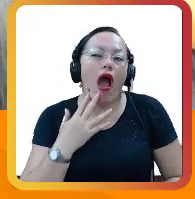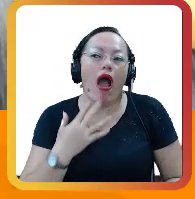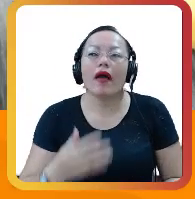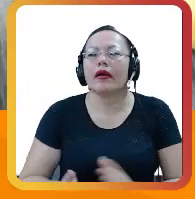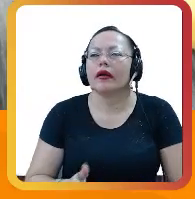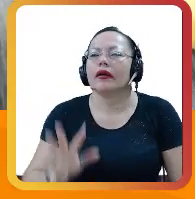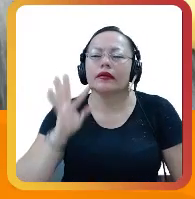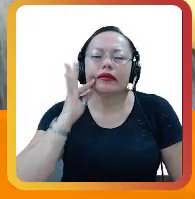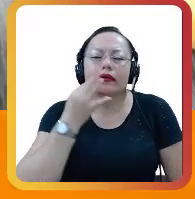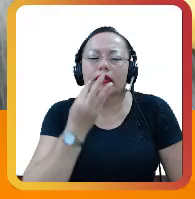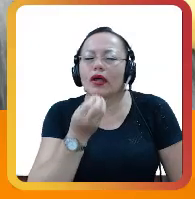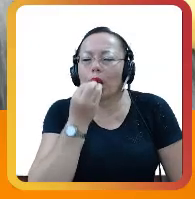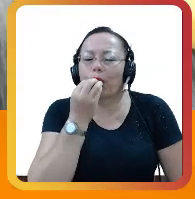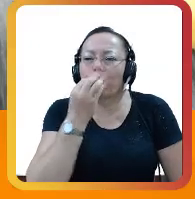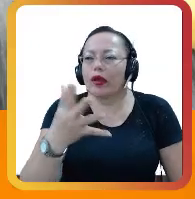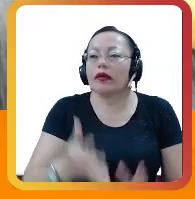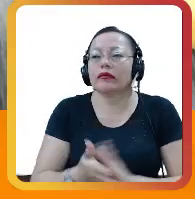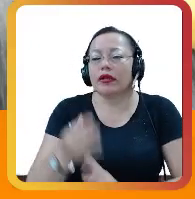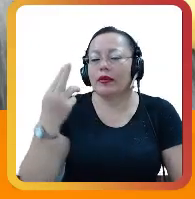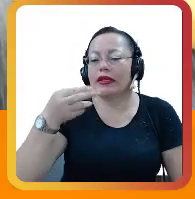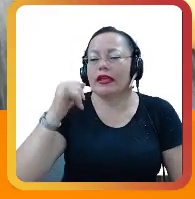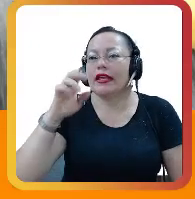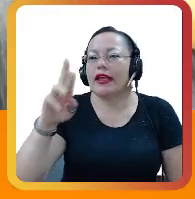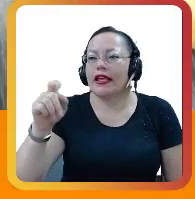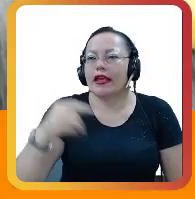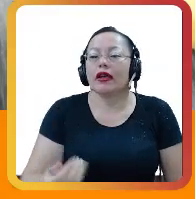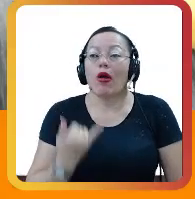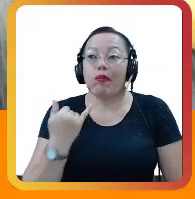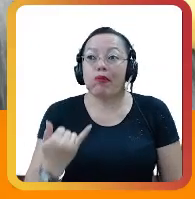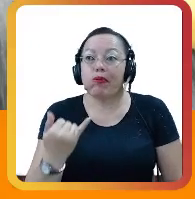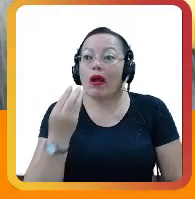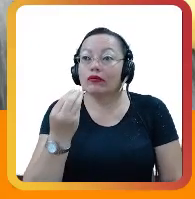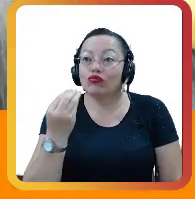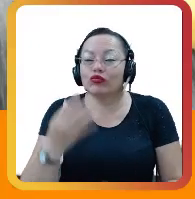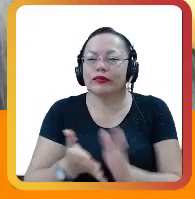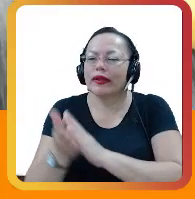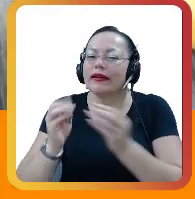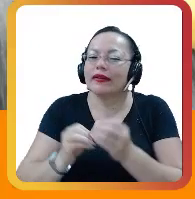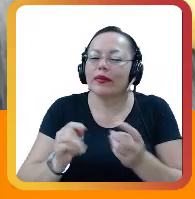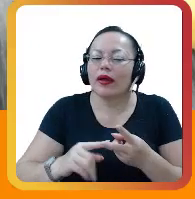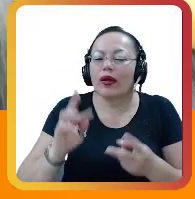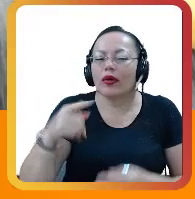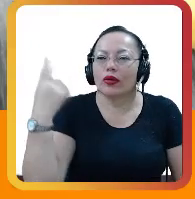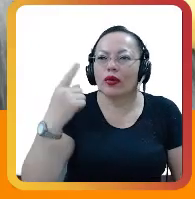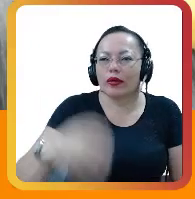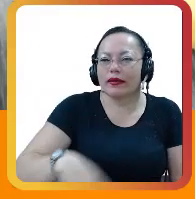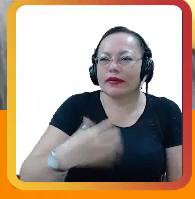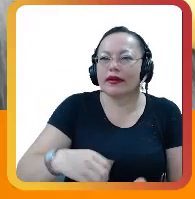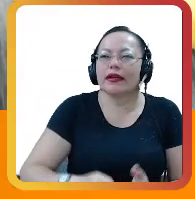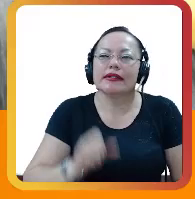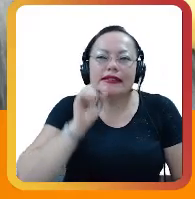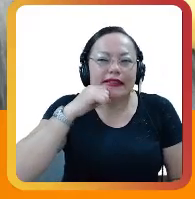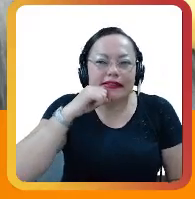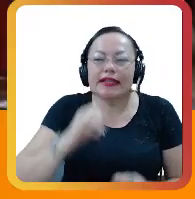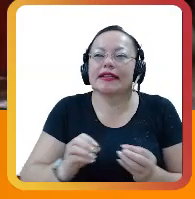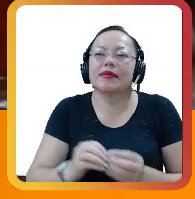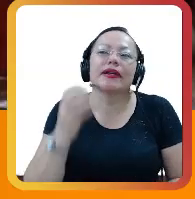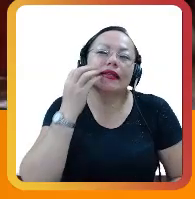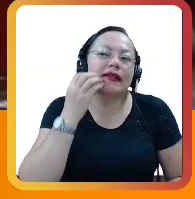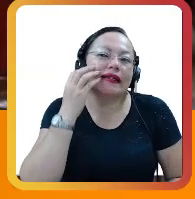ricos, porque también este jugo es rico en hierro. Y el otro jugo es el jugo de naranja, zanahoria y